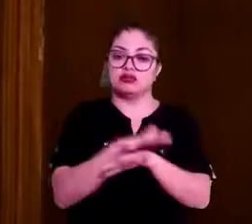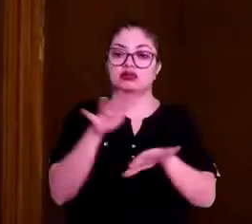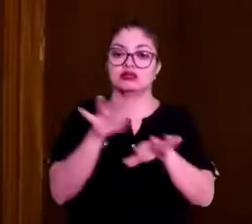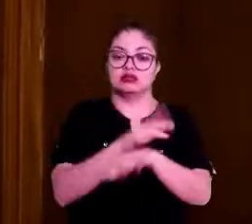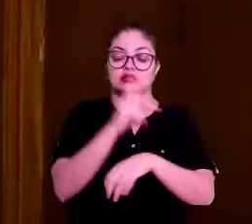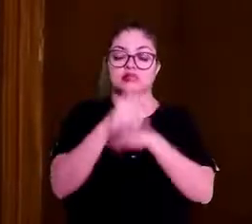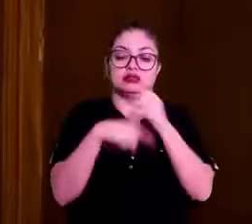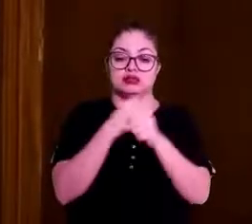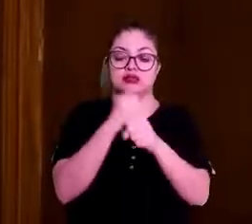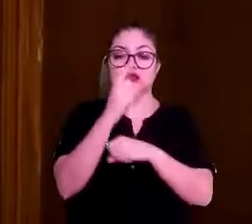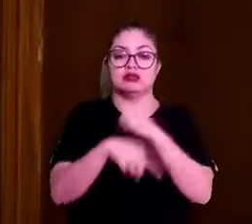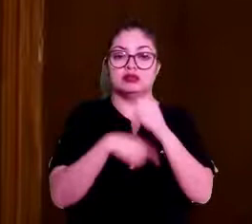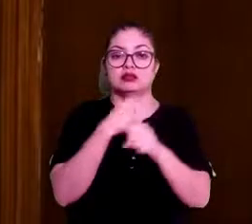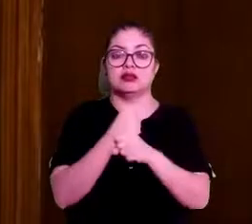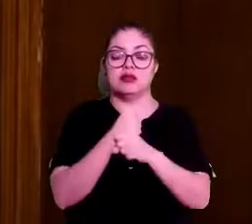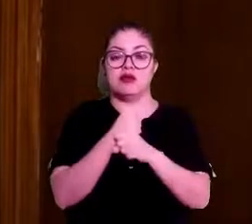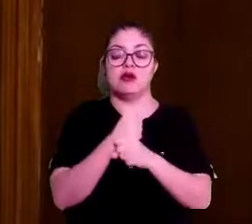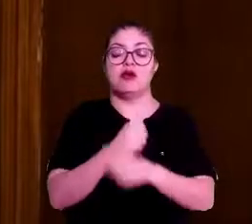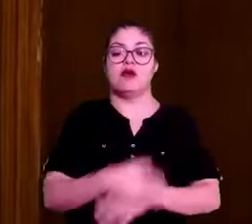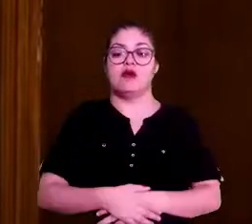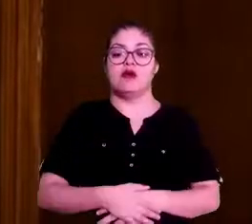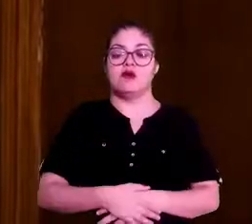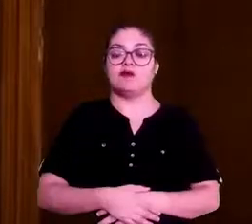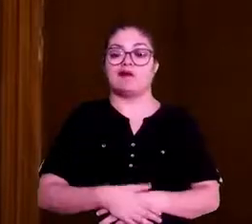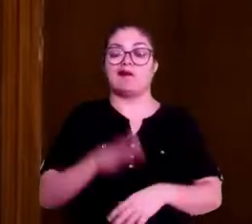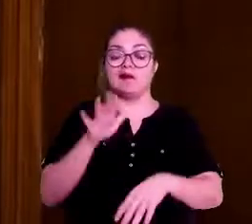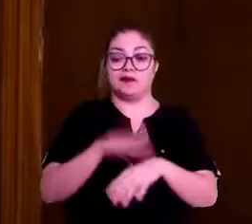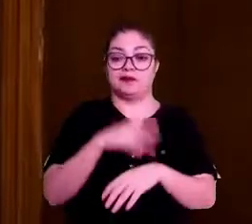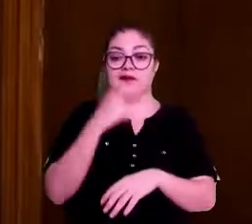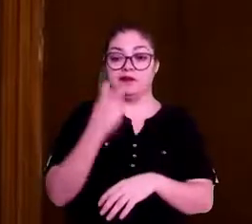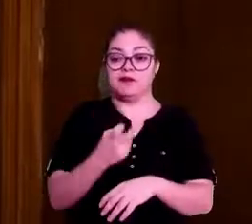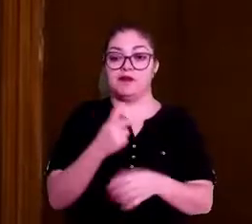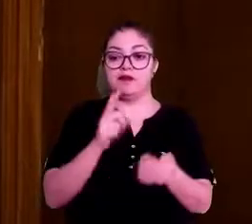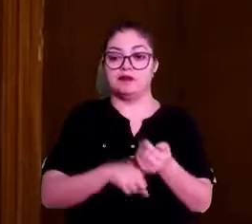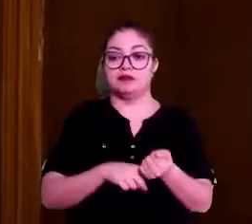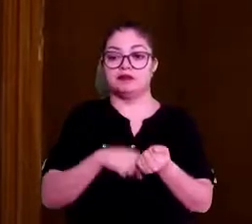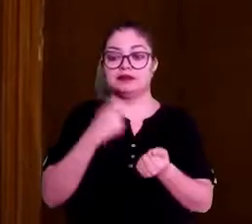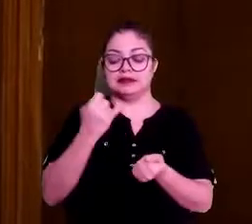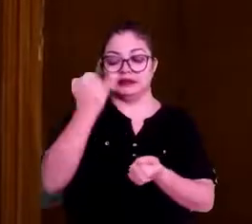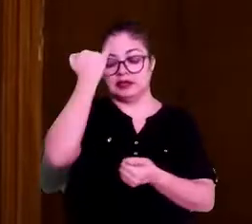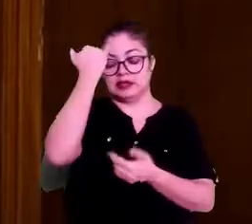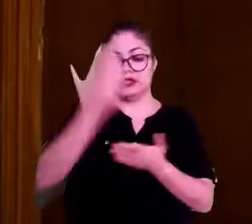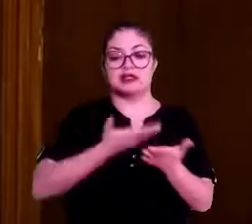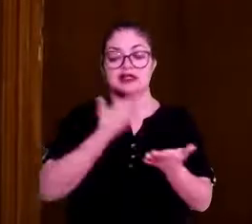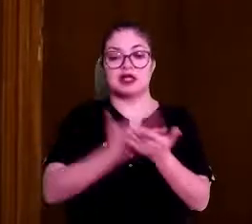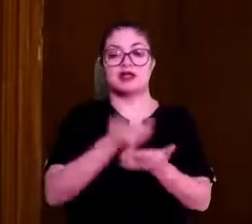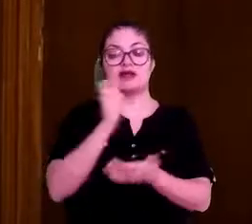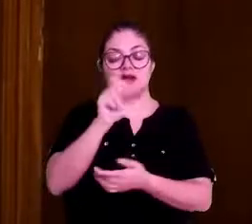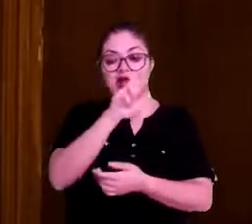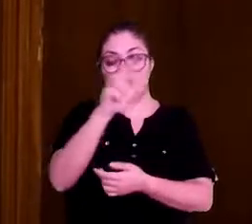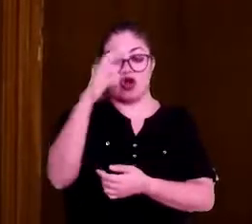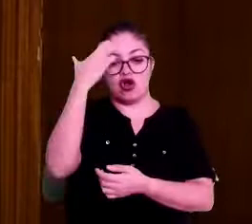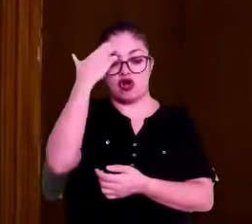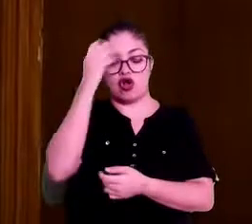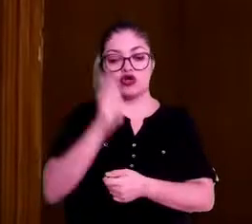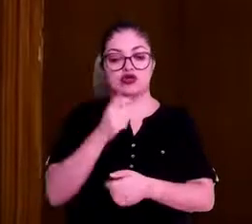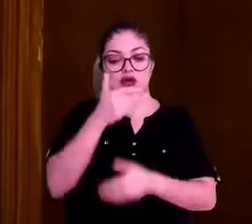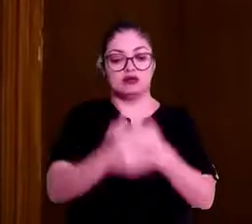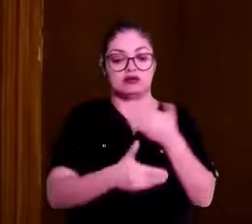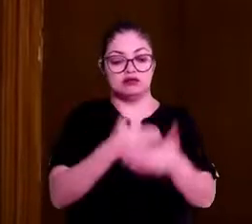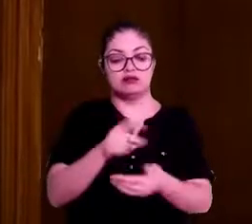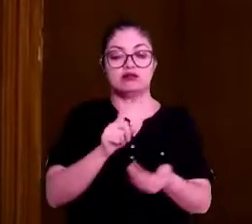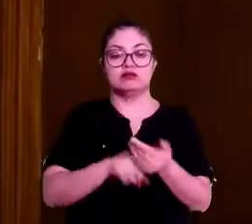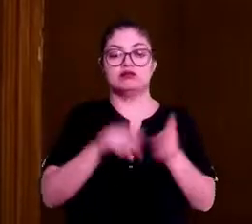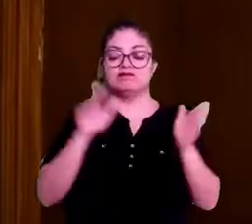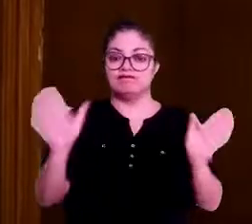anual. Y por ello, que la presente iniciativa reconoce el avance en materia de impulso